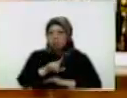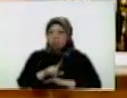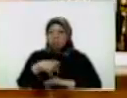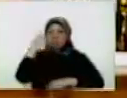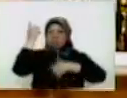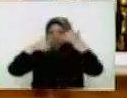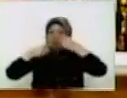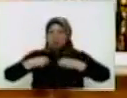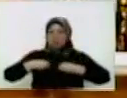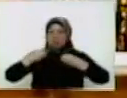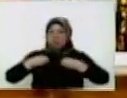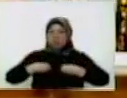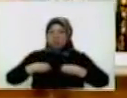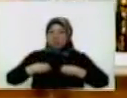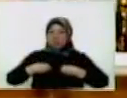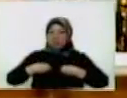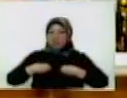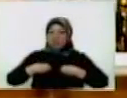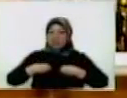un